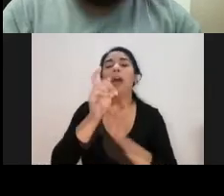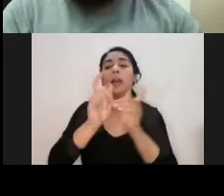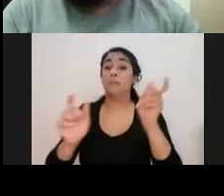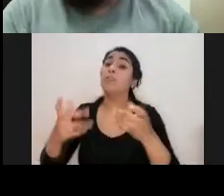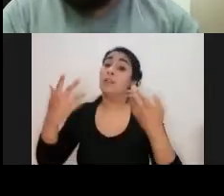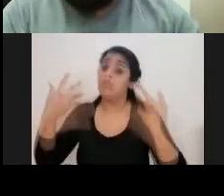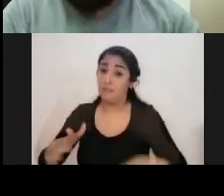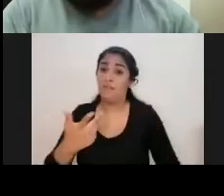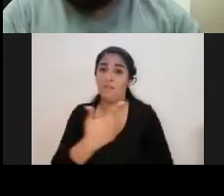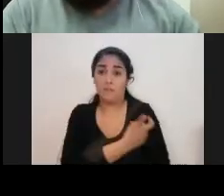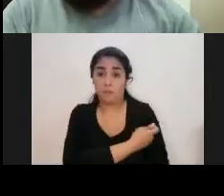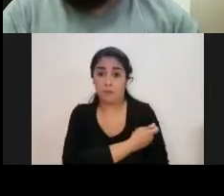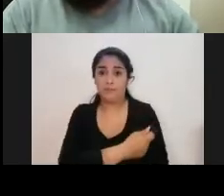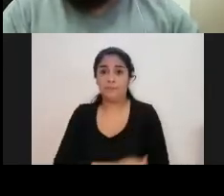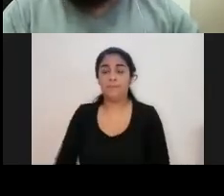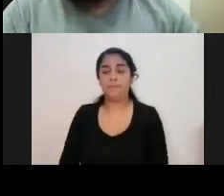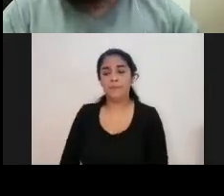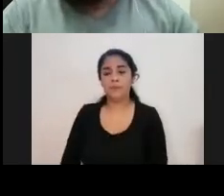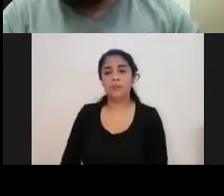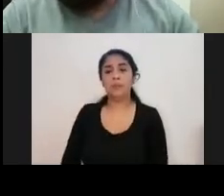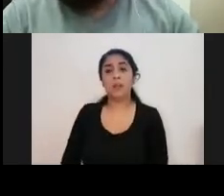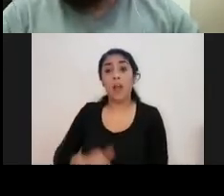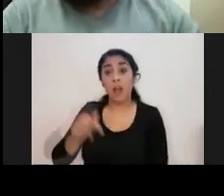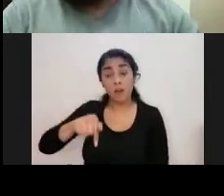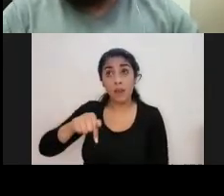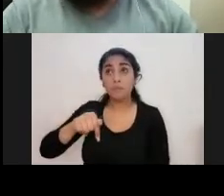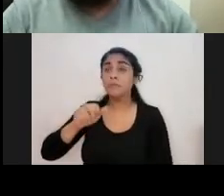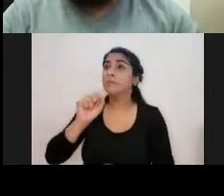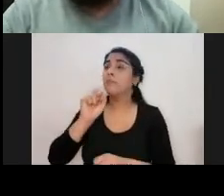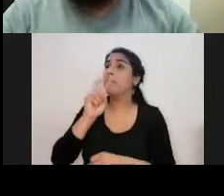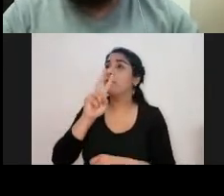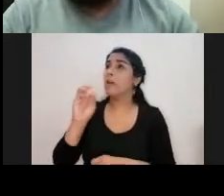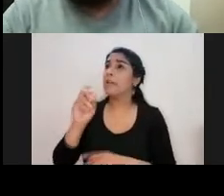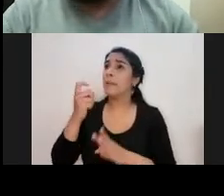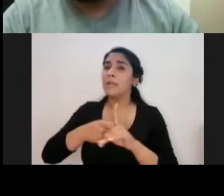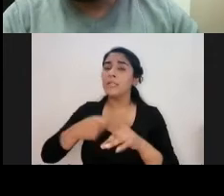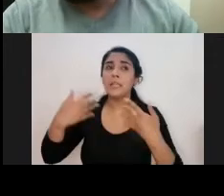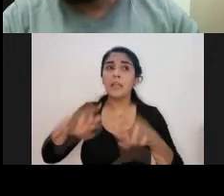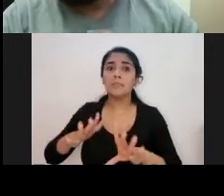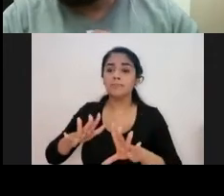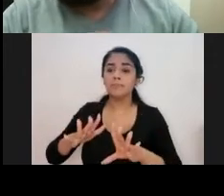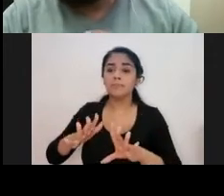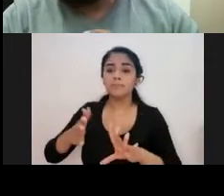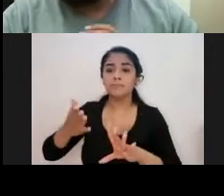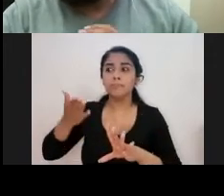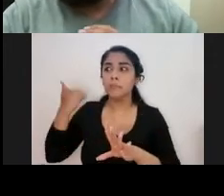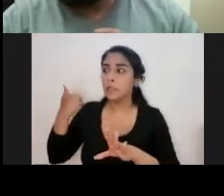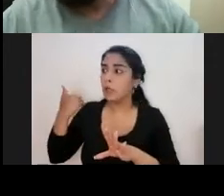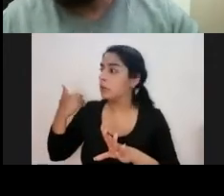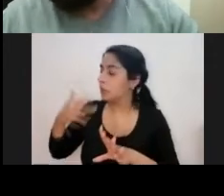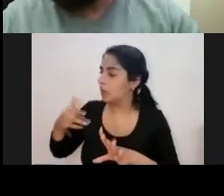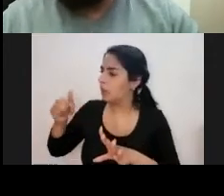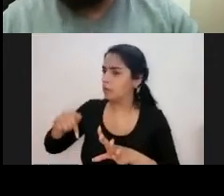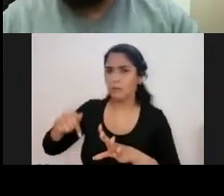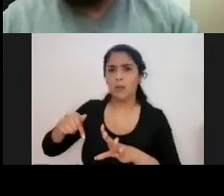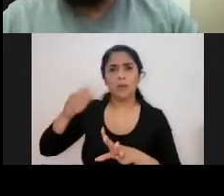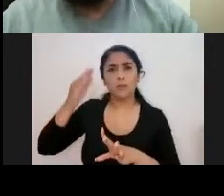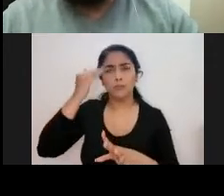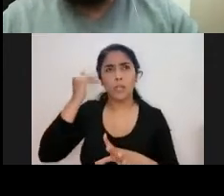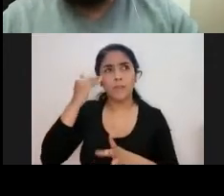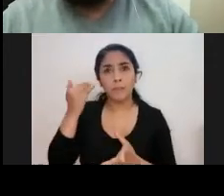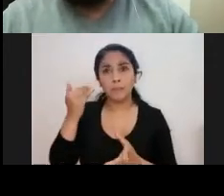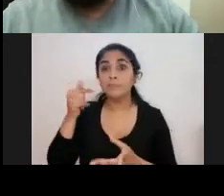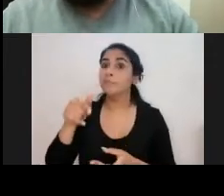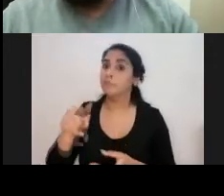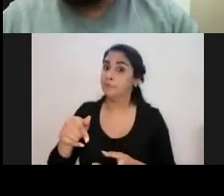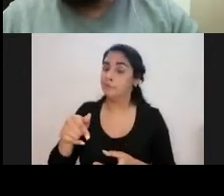¿Qué no sabemos a 20 meses de la pandemia? Yo creo que eso es súper importante, ¿cierto? ¿Por qué la gente responde de manera diferente a la